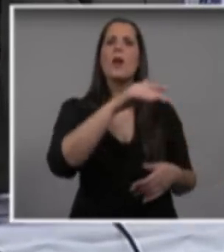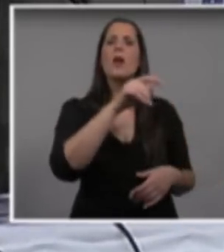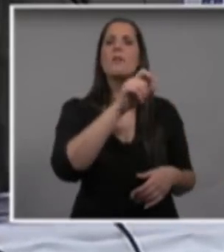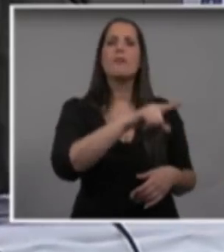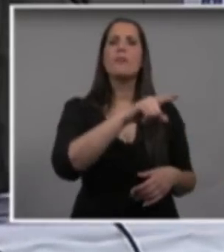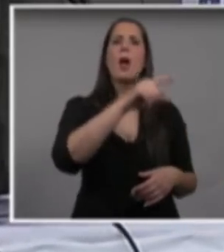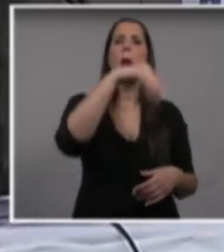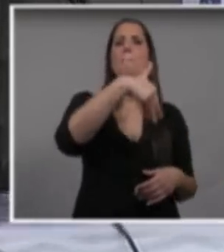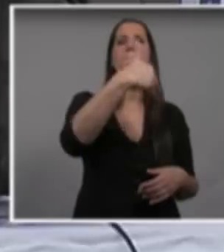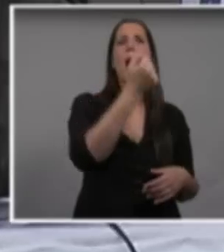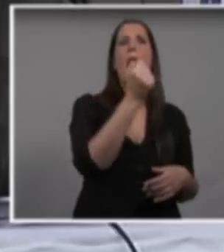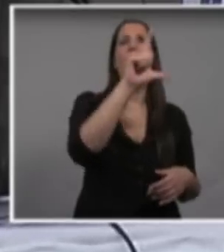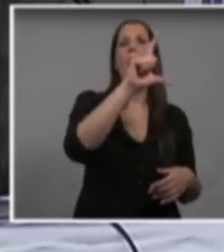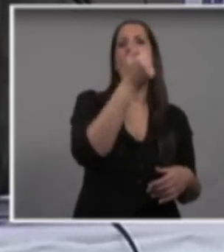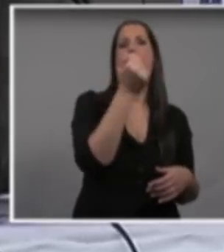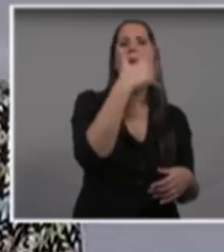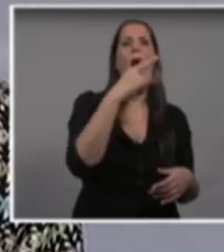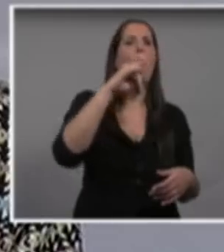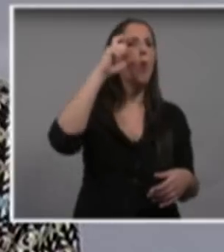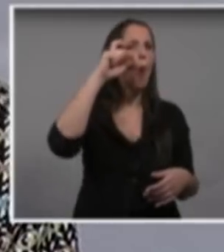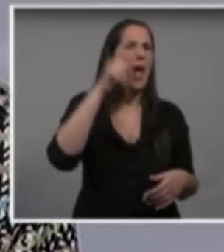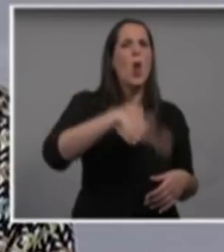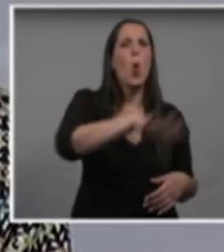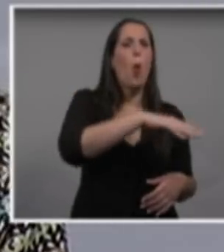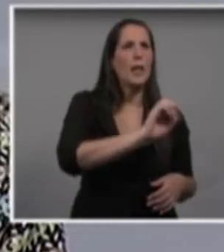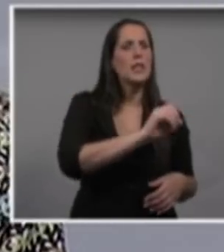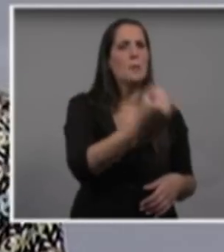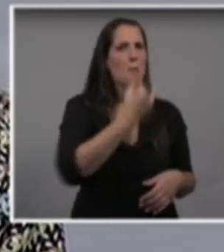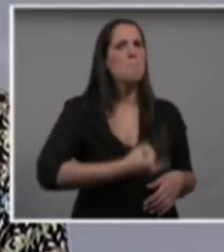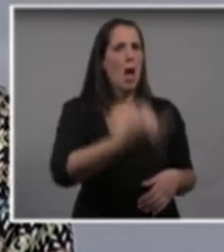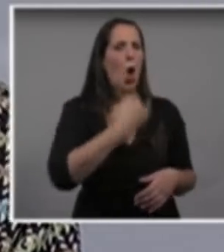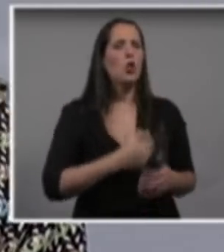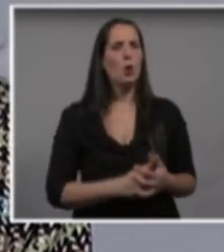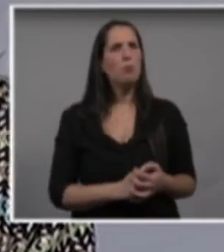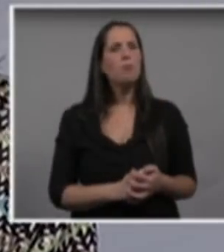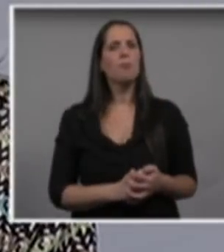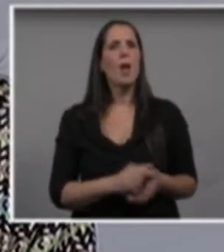Malargüe y me dijo, presidenta,